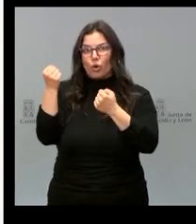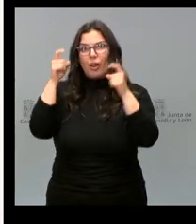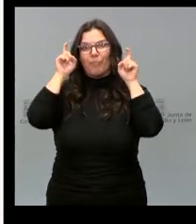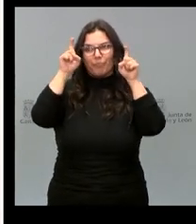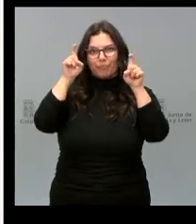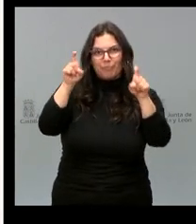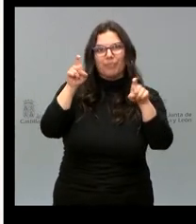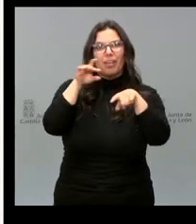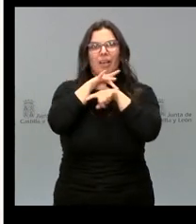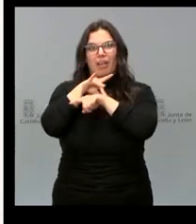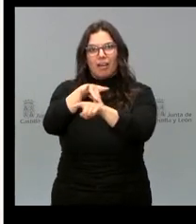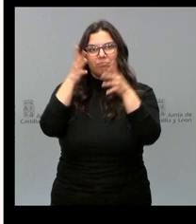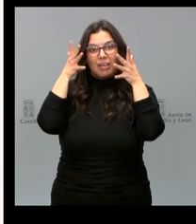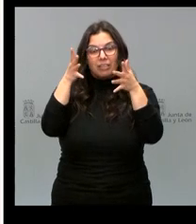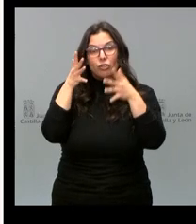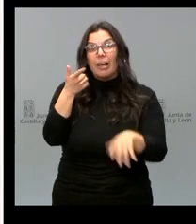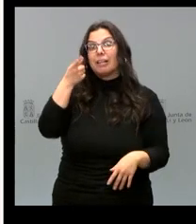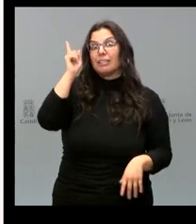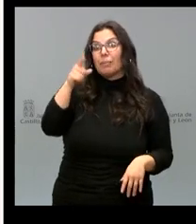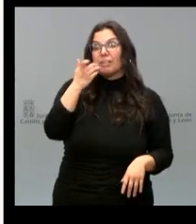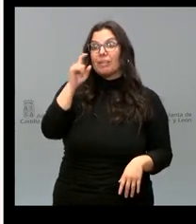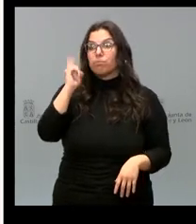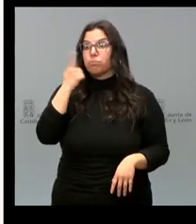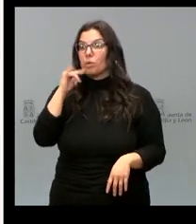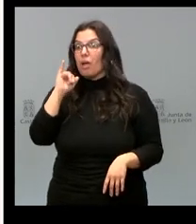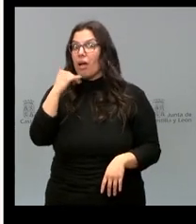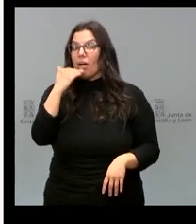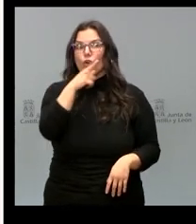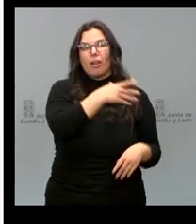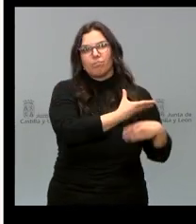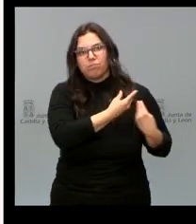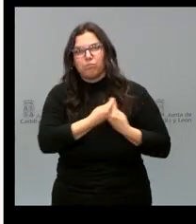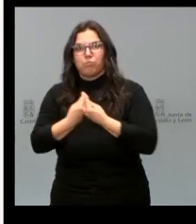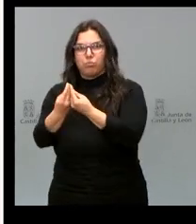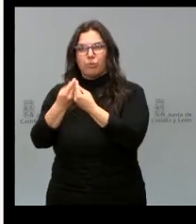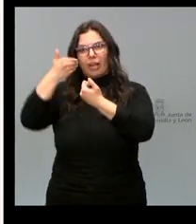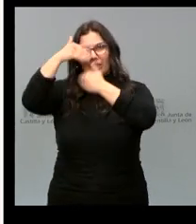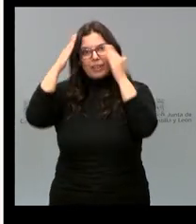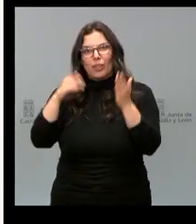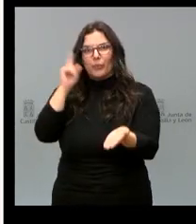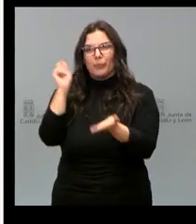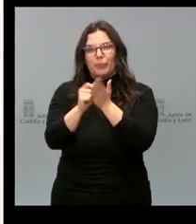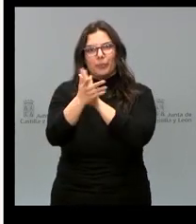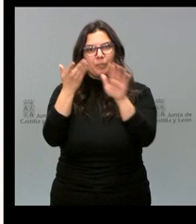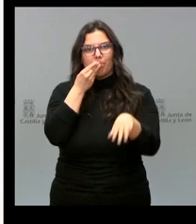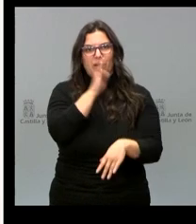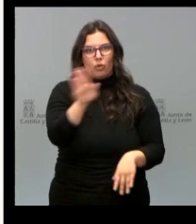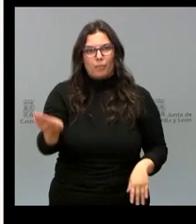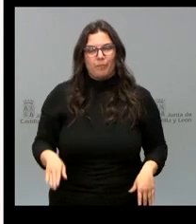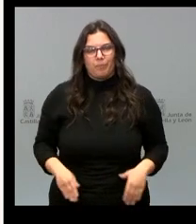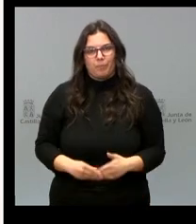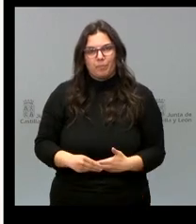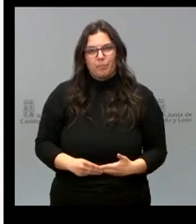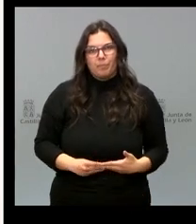las entidades que detecten casos para intervenir con ellos de la manera más rápida y eficaz. Queremos